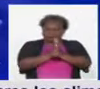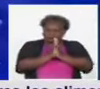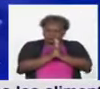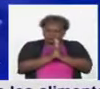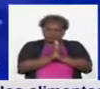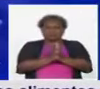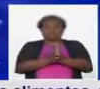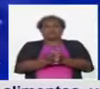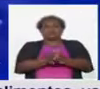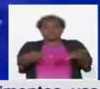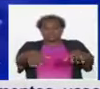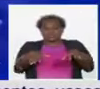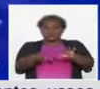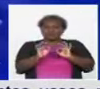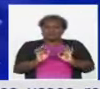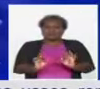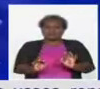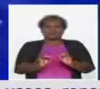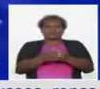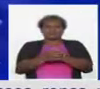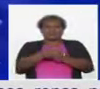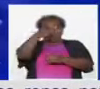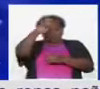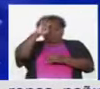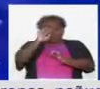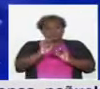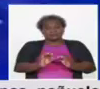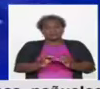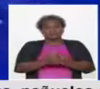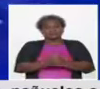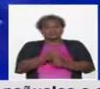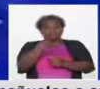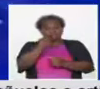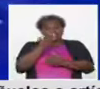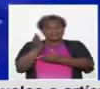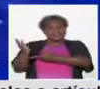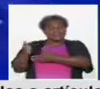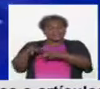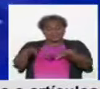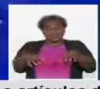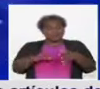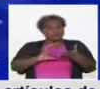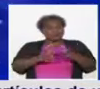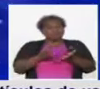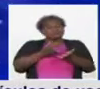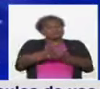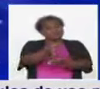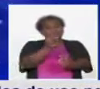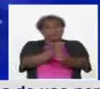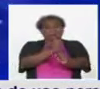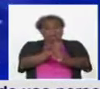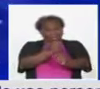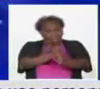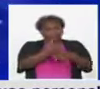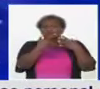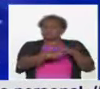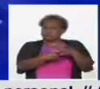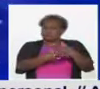la situación, Gisela, de Cuba, como ves, muy compleja. Seguimos trabajando, vamos a salir,